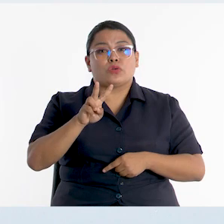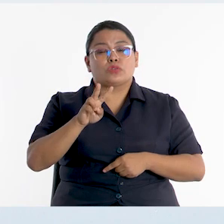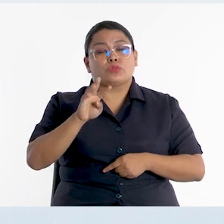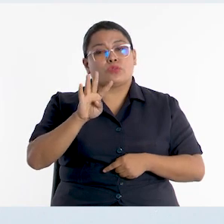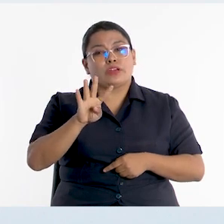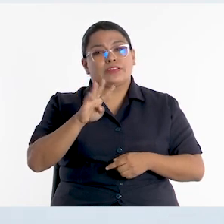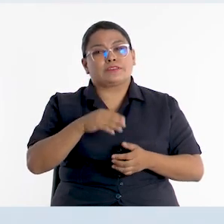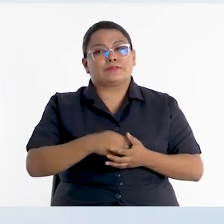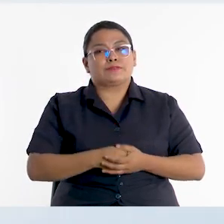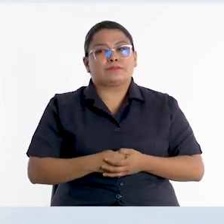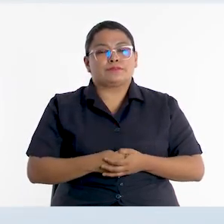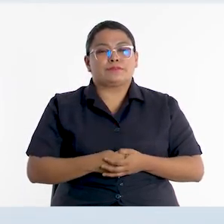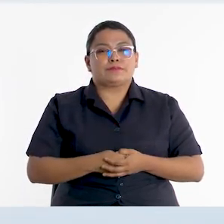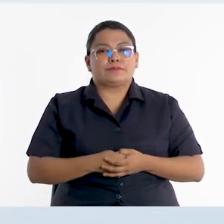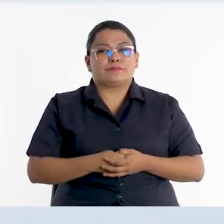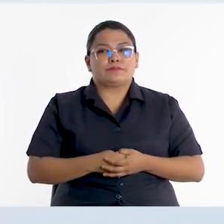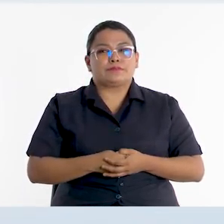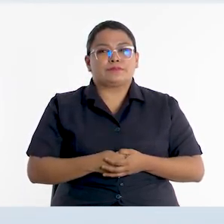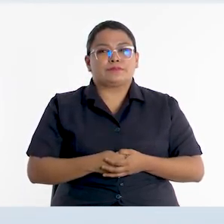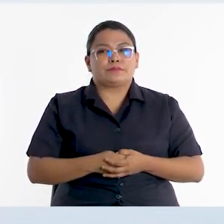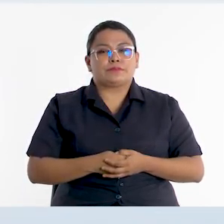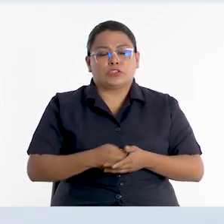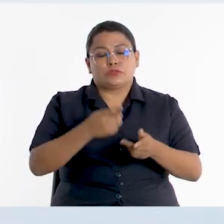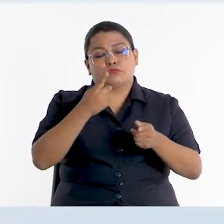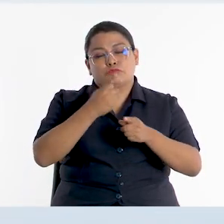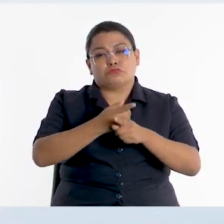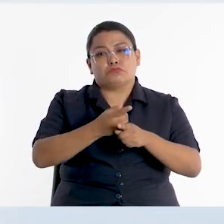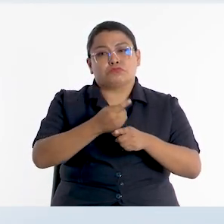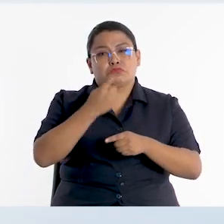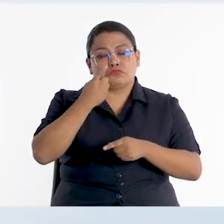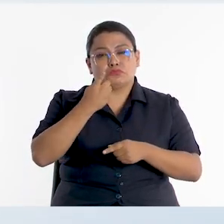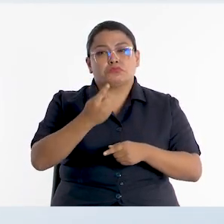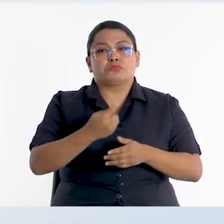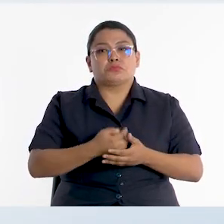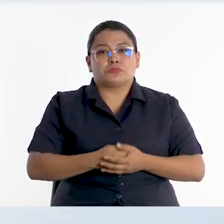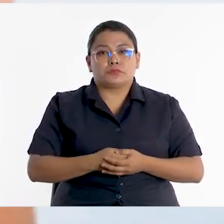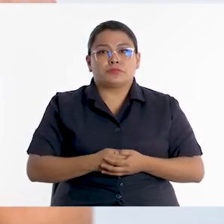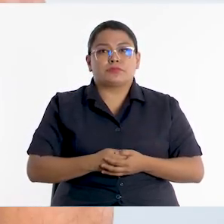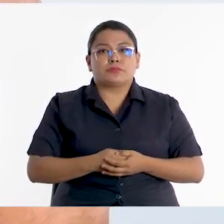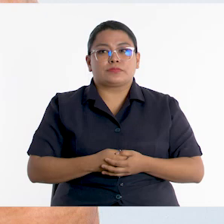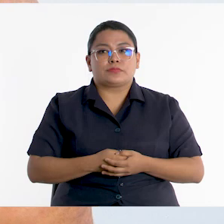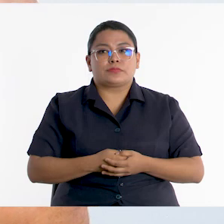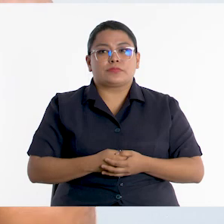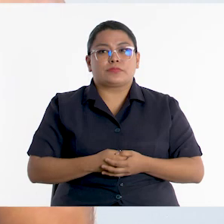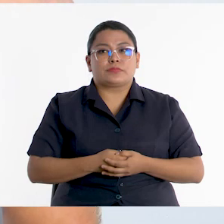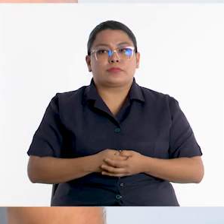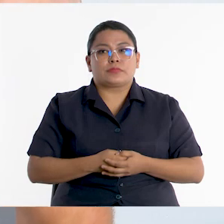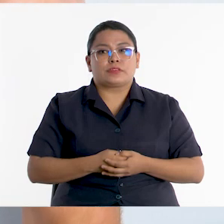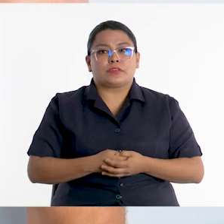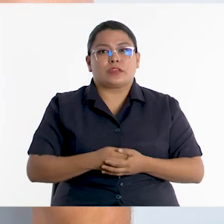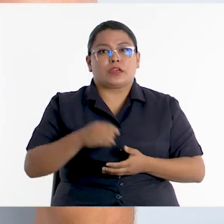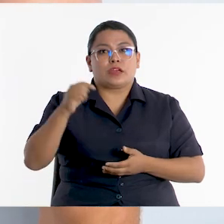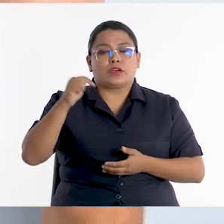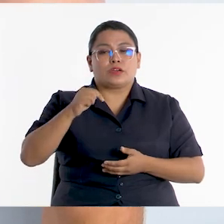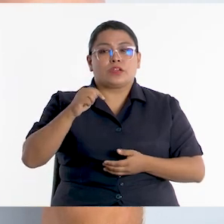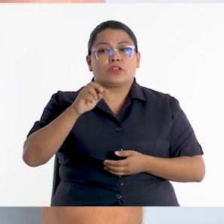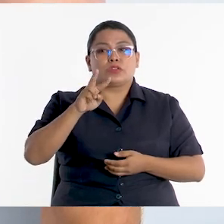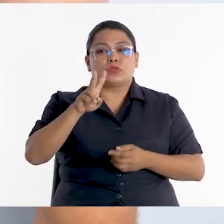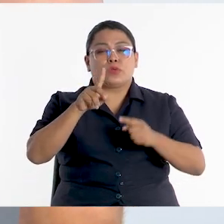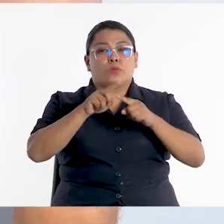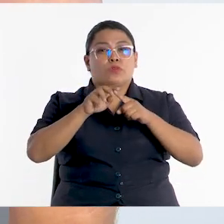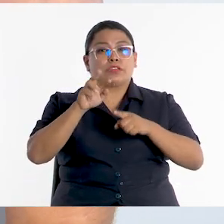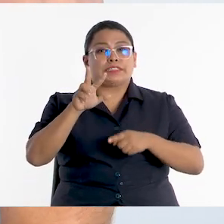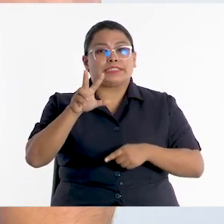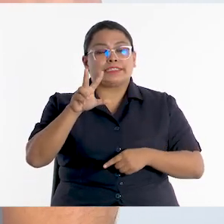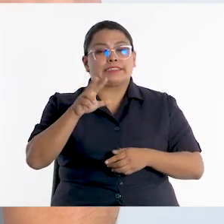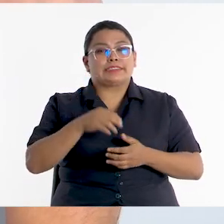4. Corroboramos acá y también el producto es correcto. Ahora 2 por